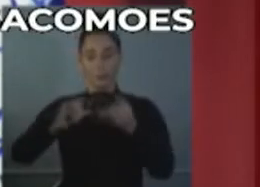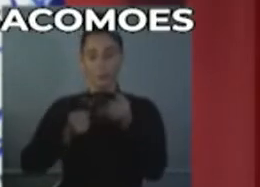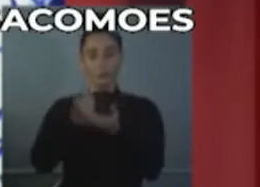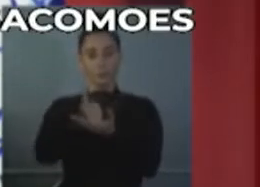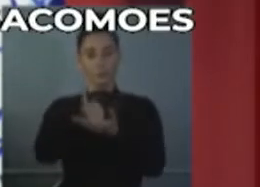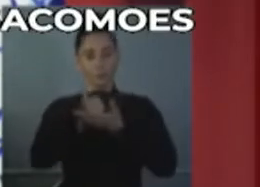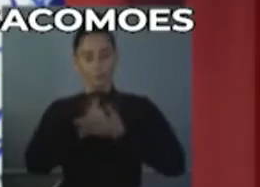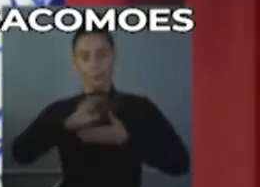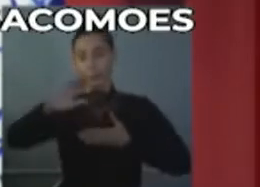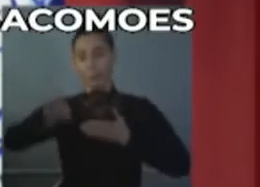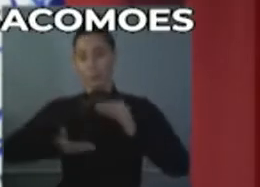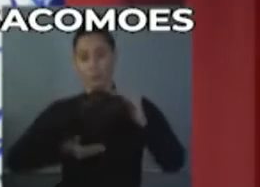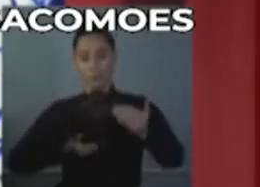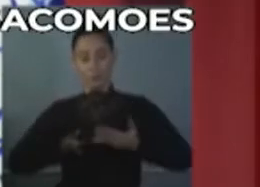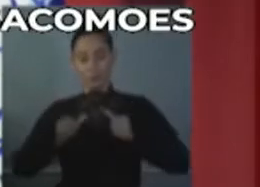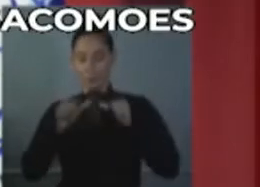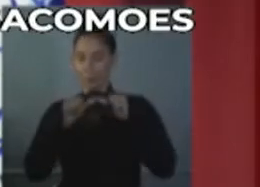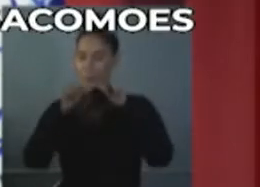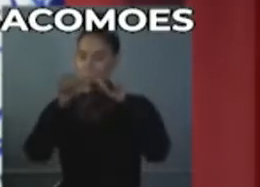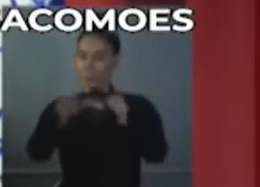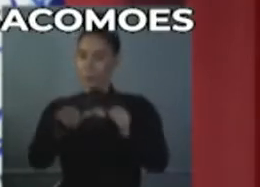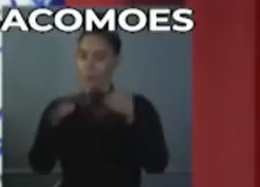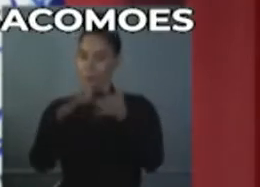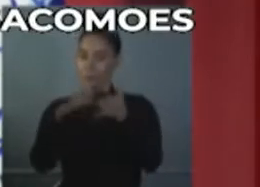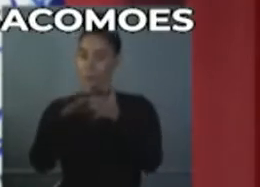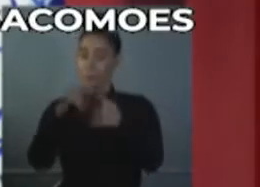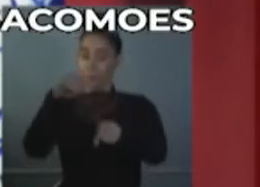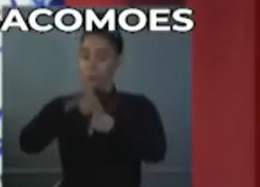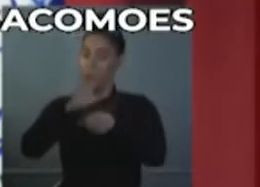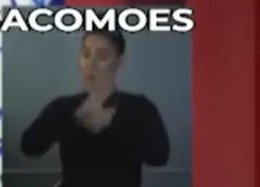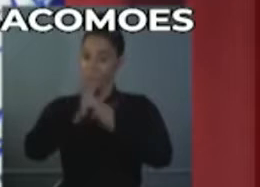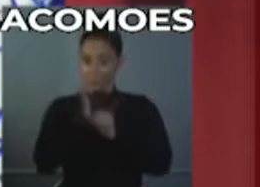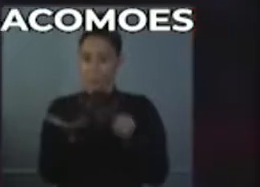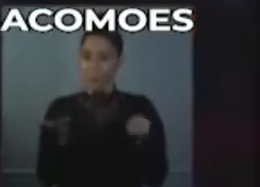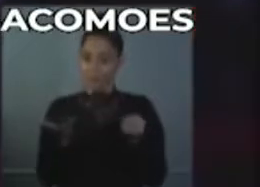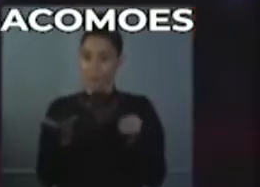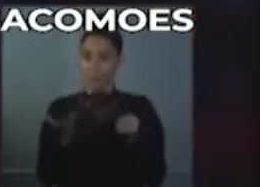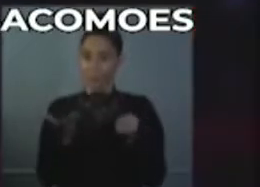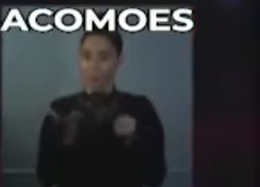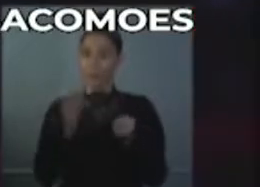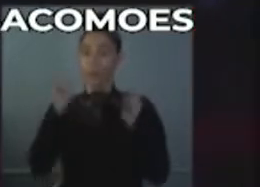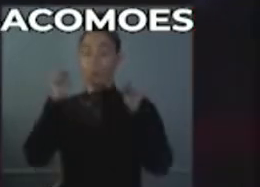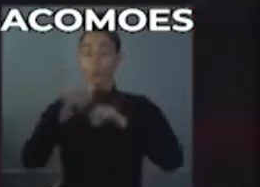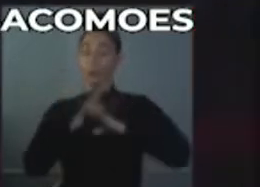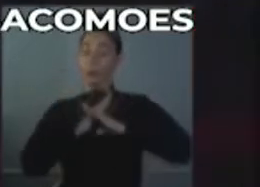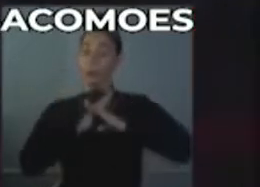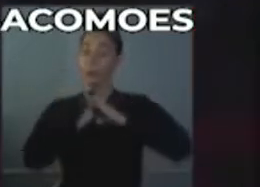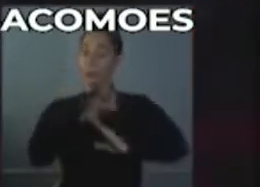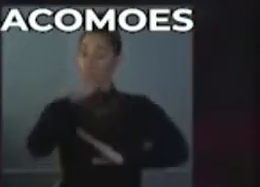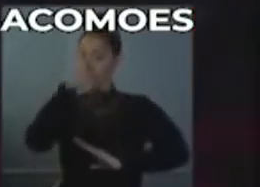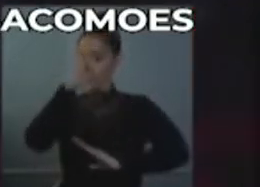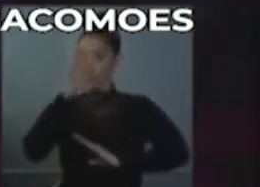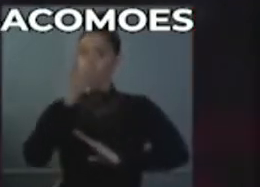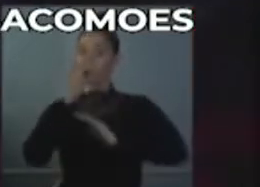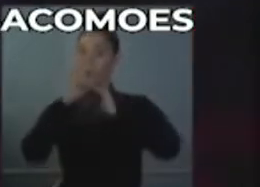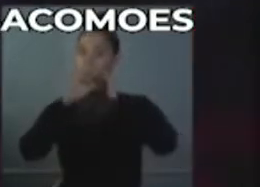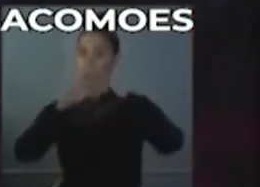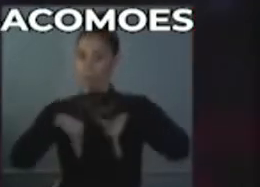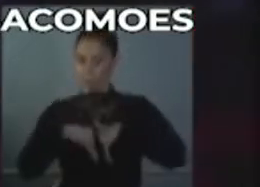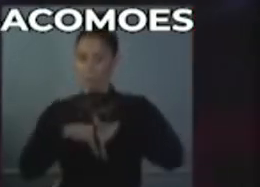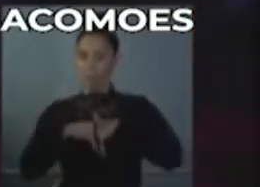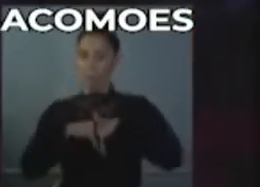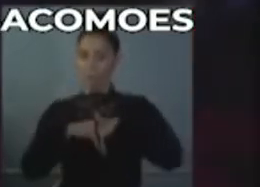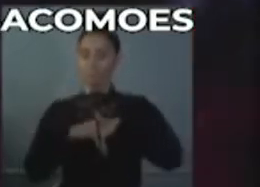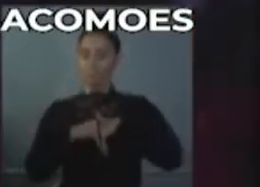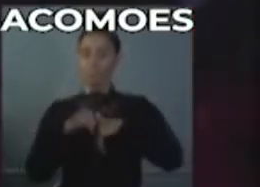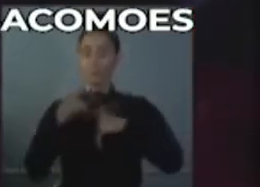hijas no pierdan el año escolar y así evitar que el país retroceda. Los retos